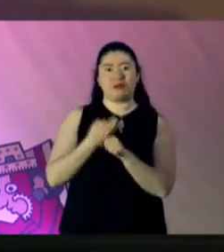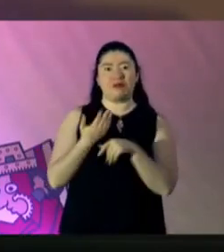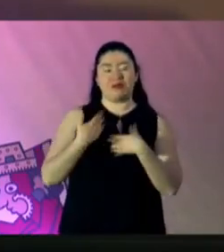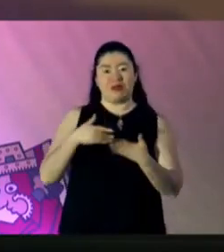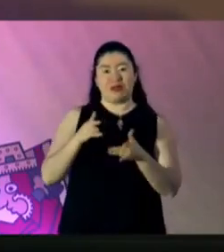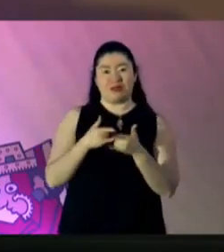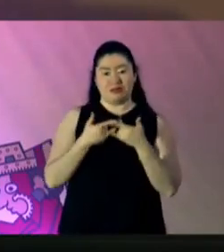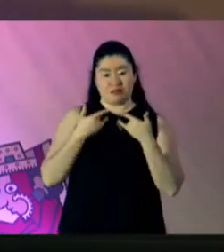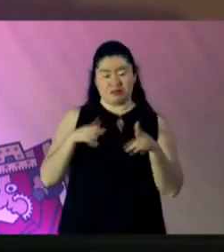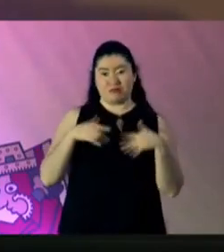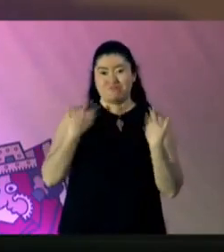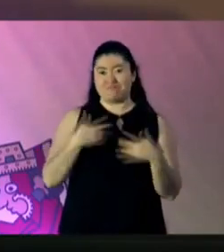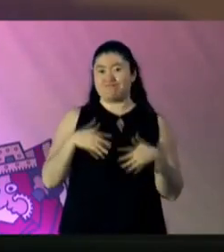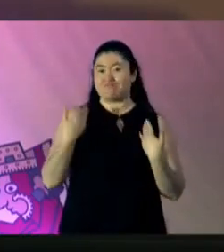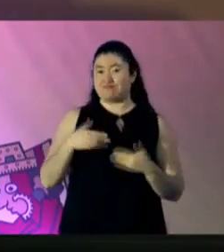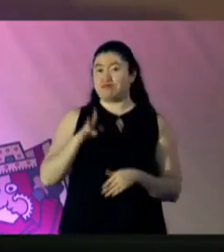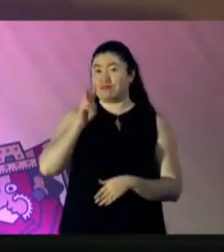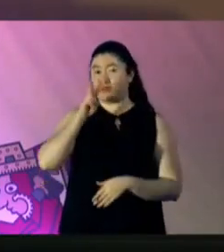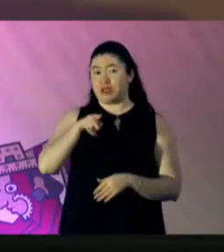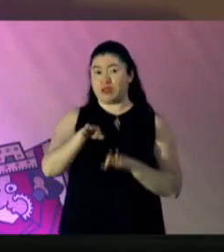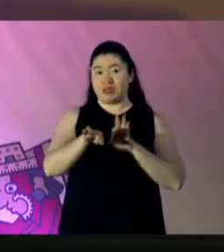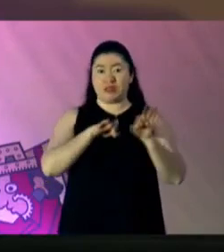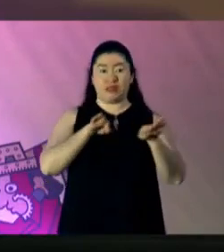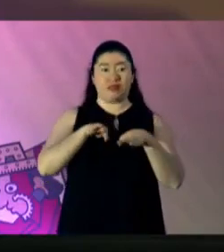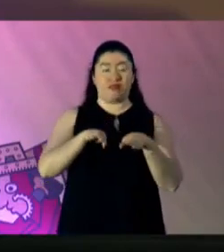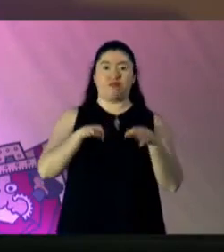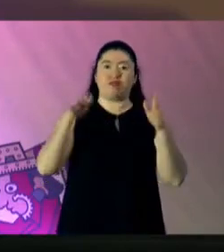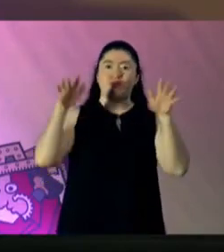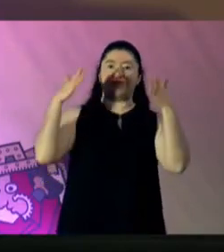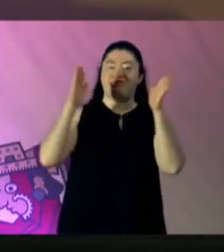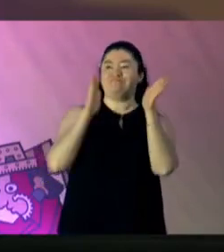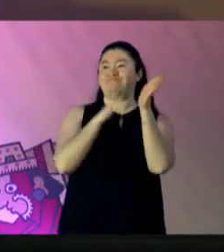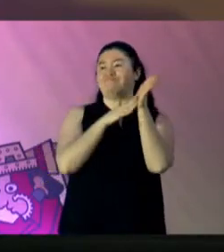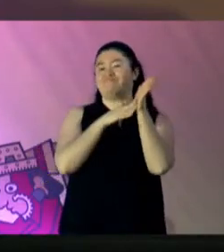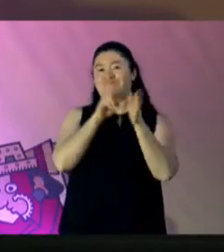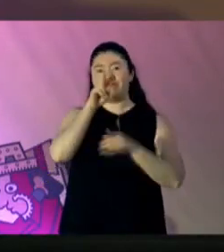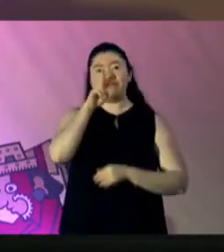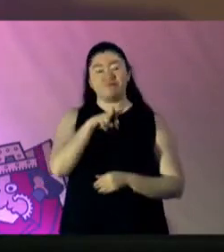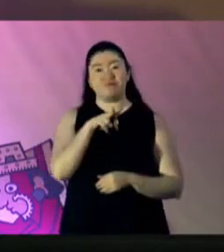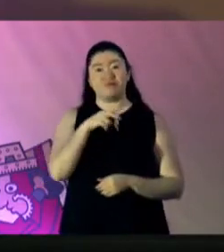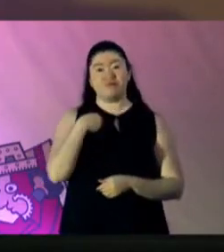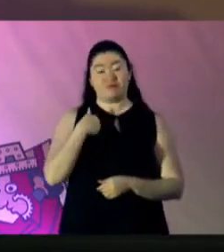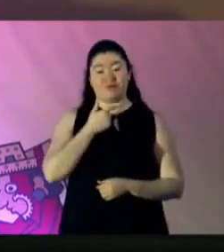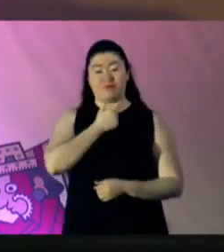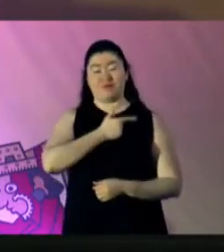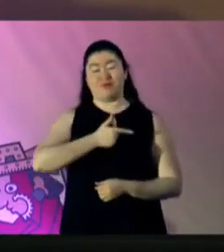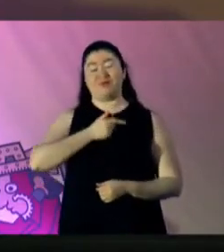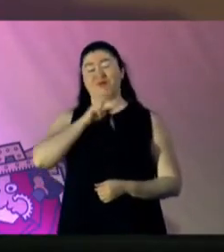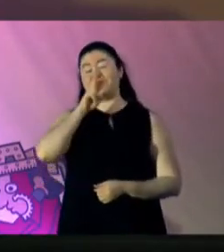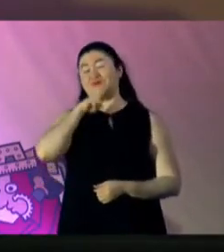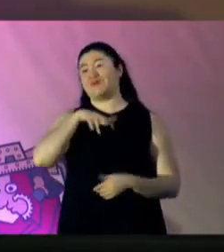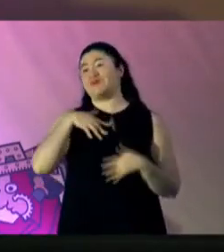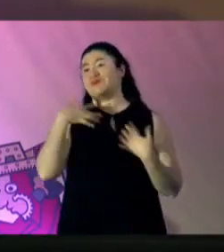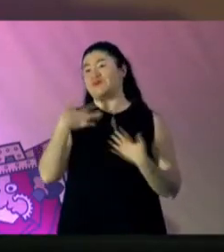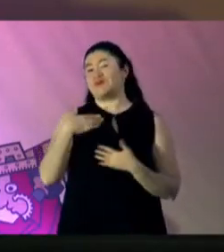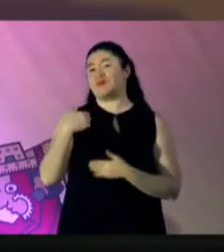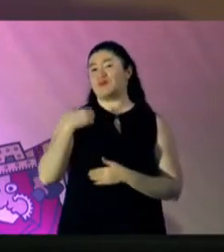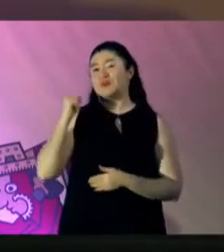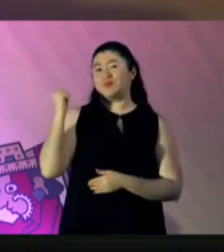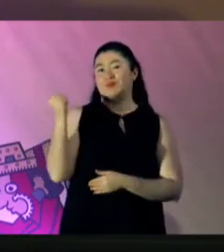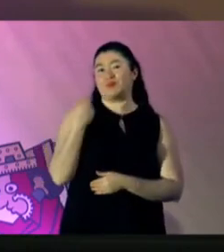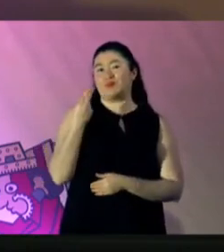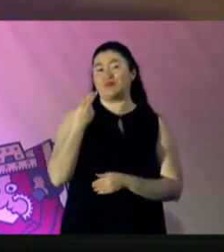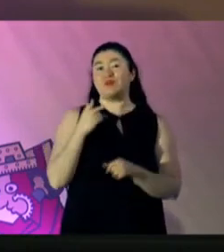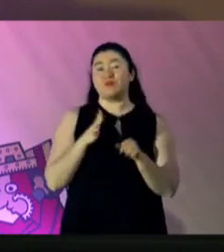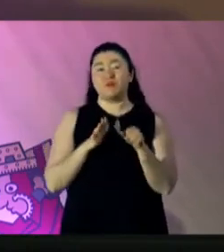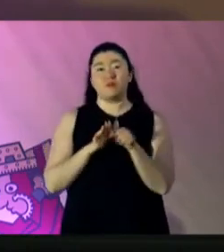que merece elogiarse y yo me siento muy muy honrado muy afortunado de tener